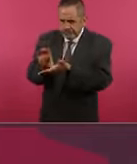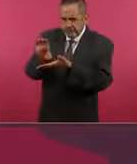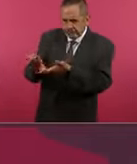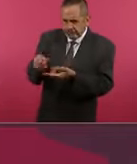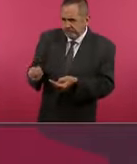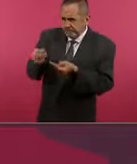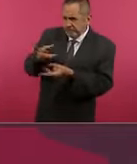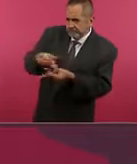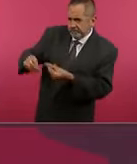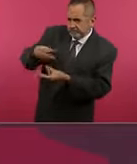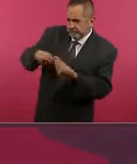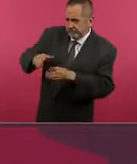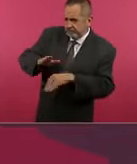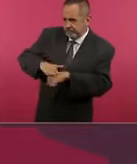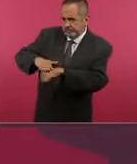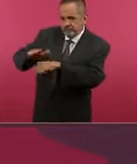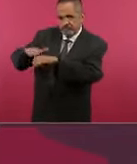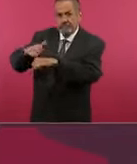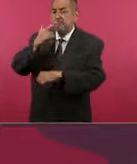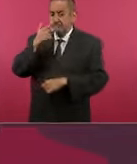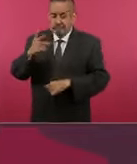idea,